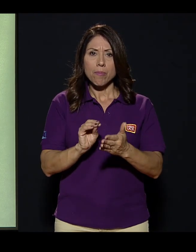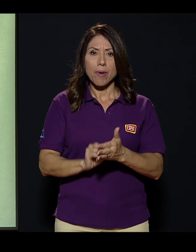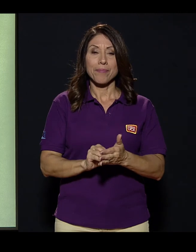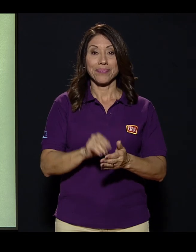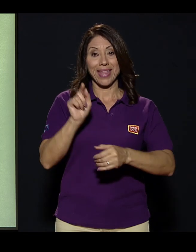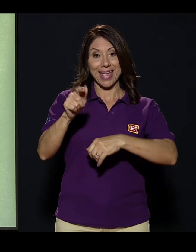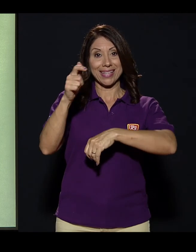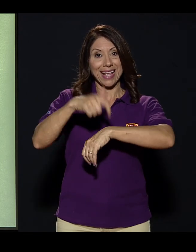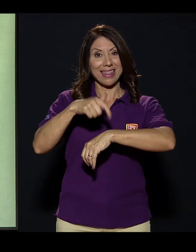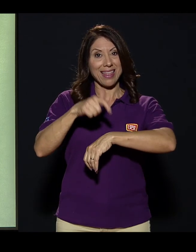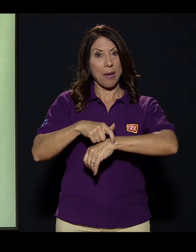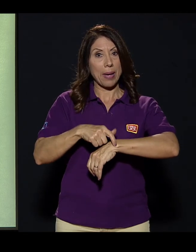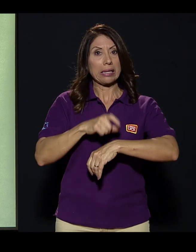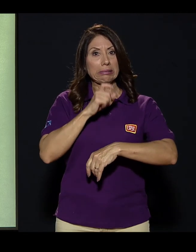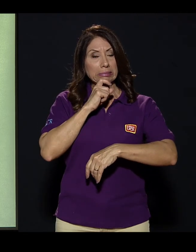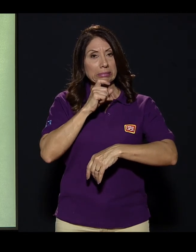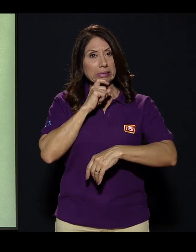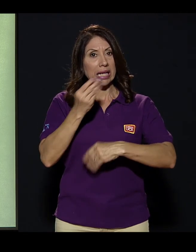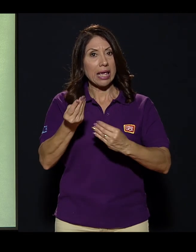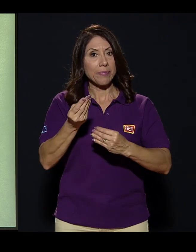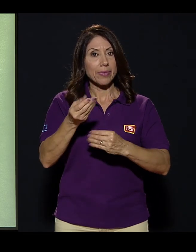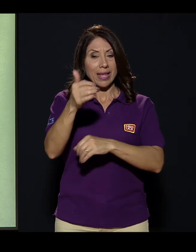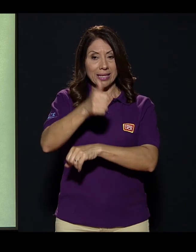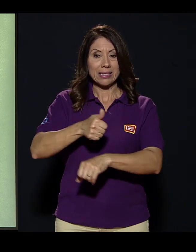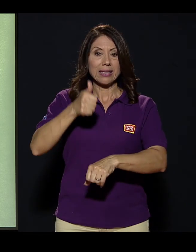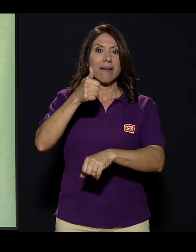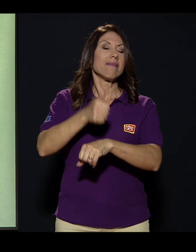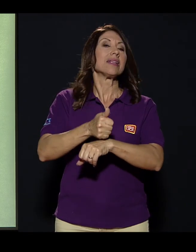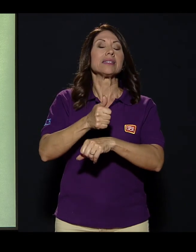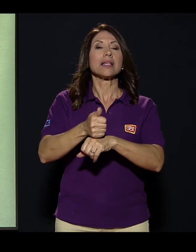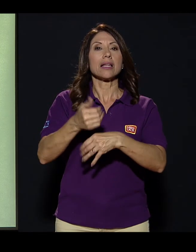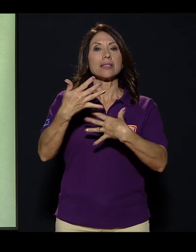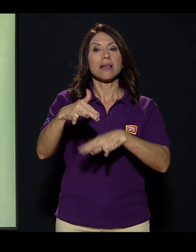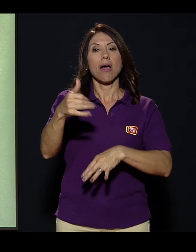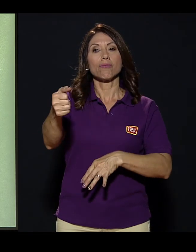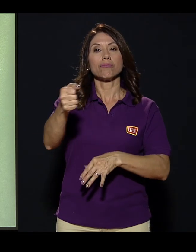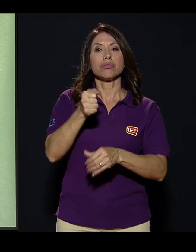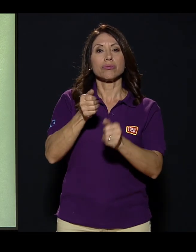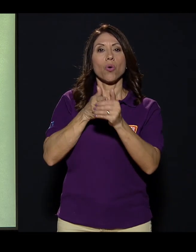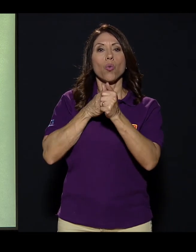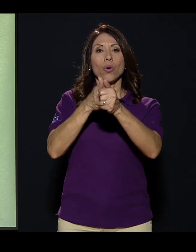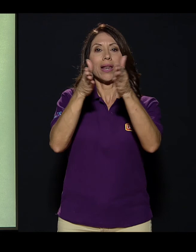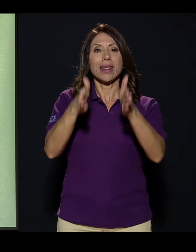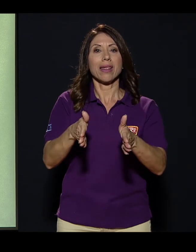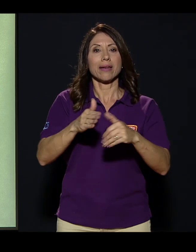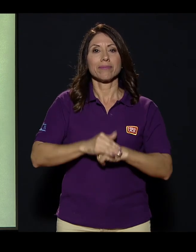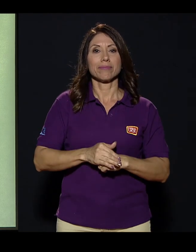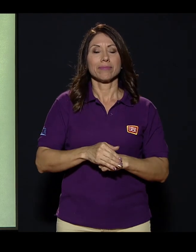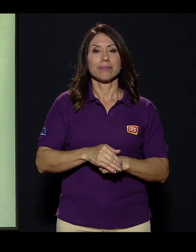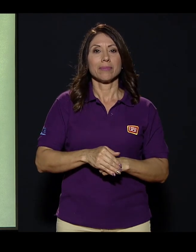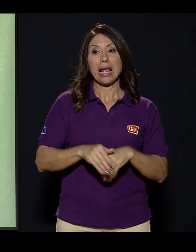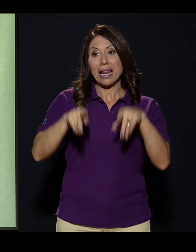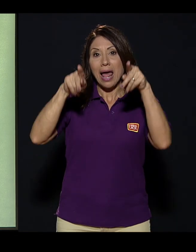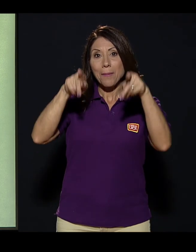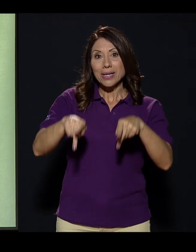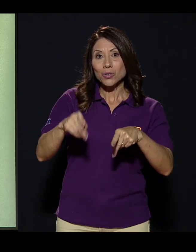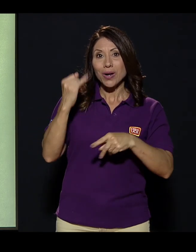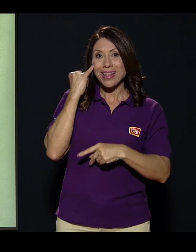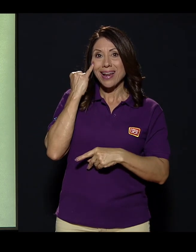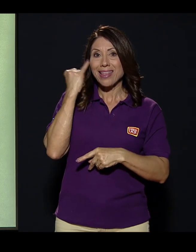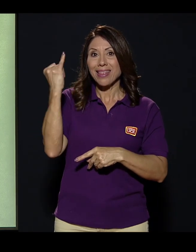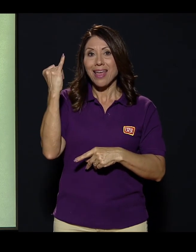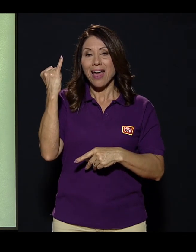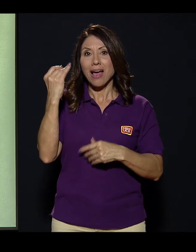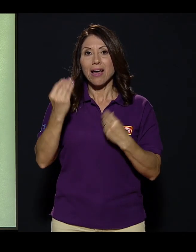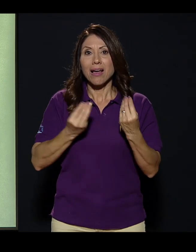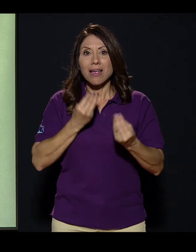la idea al final no sea la persona líder del proyecto. ¿Por qué? Porque hay que saber desarrollar el proyecto, hay que tener una noción, hay que tener